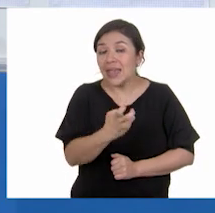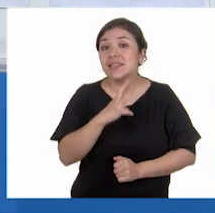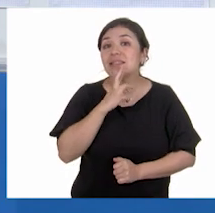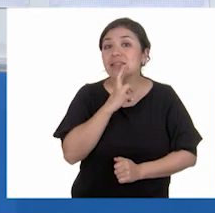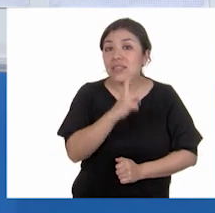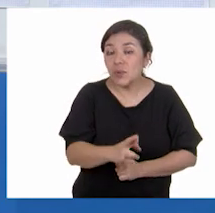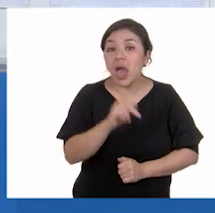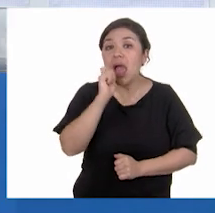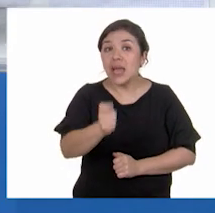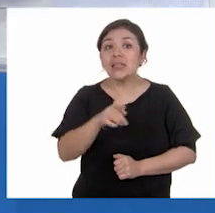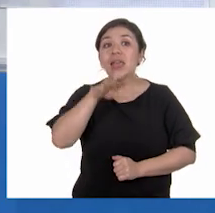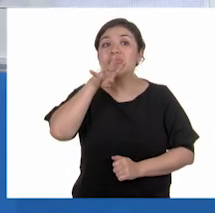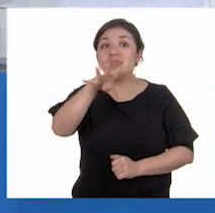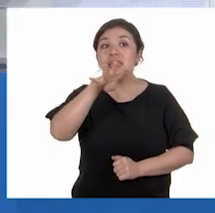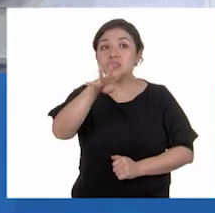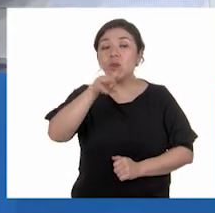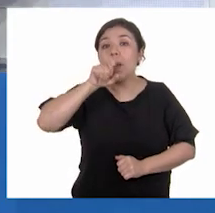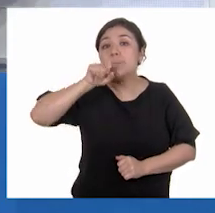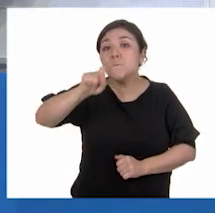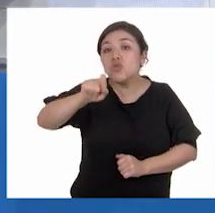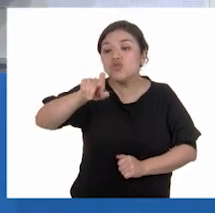resultado fueron